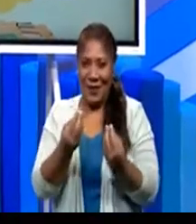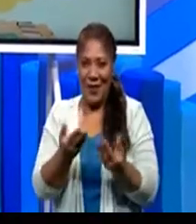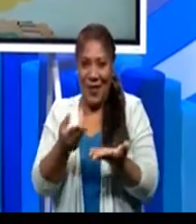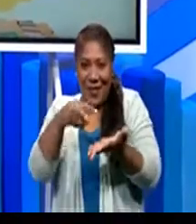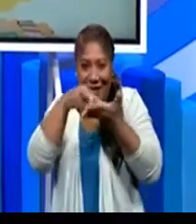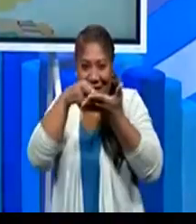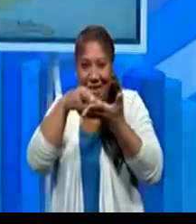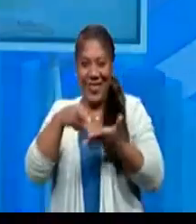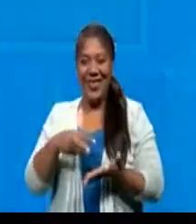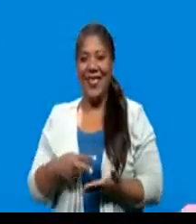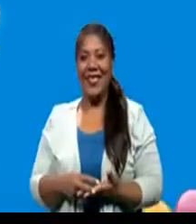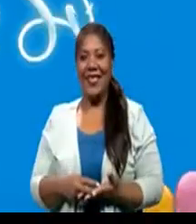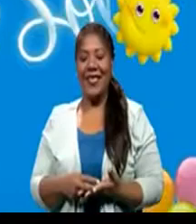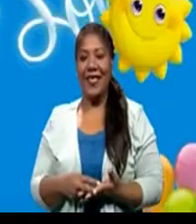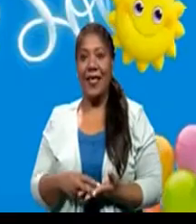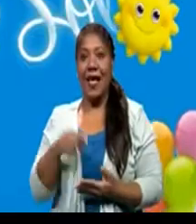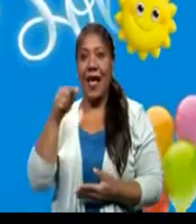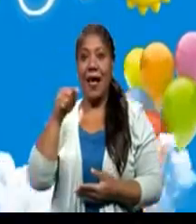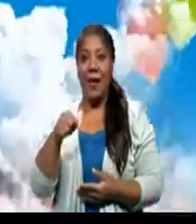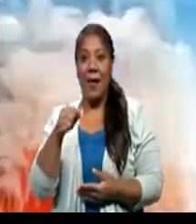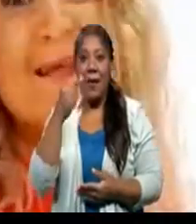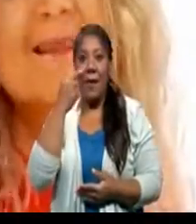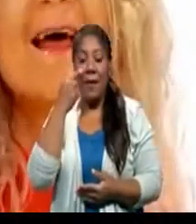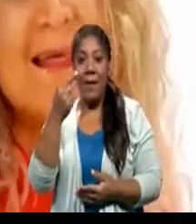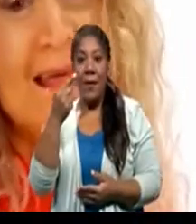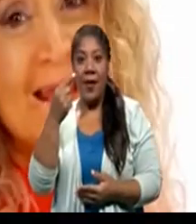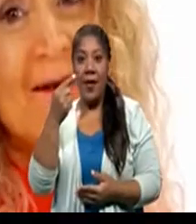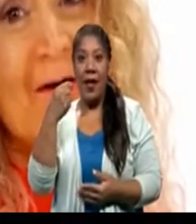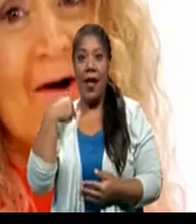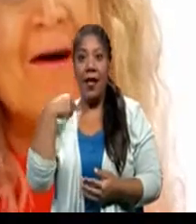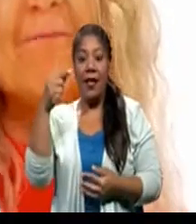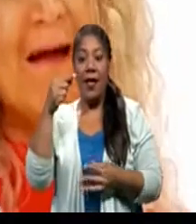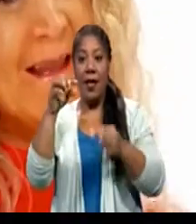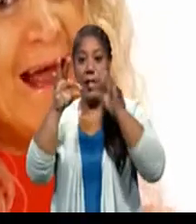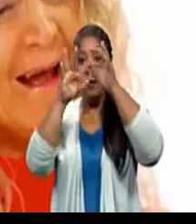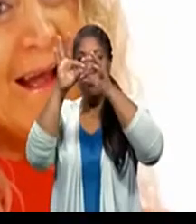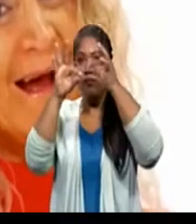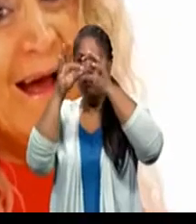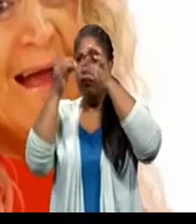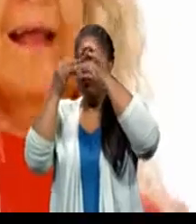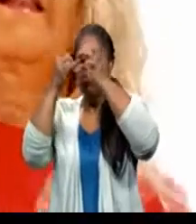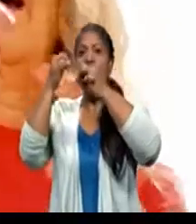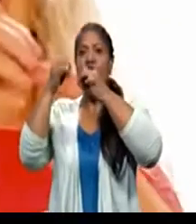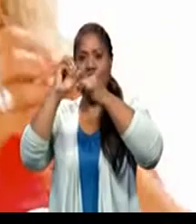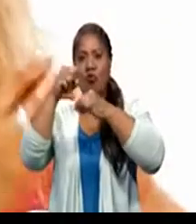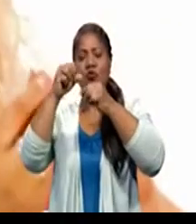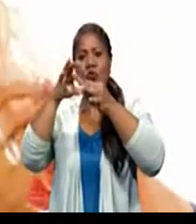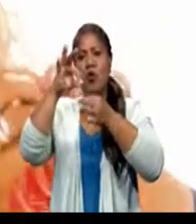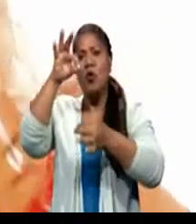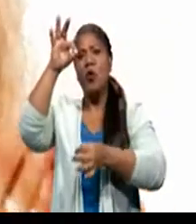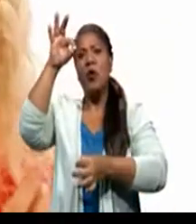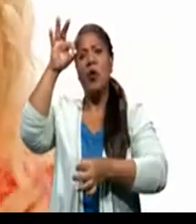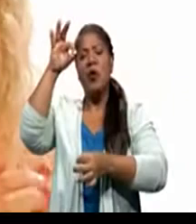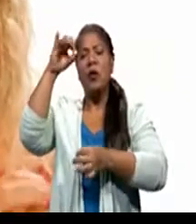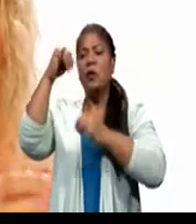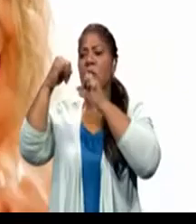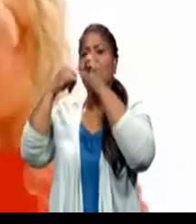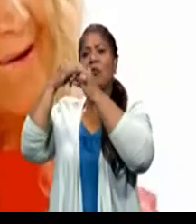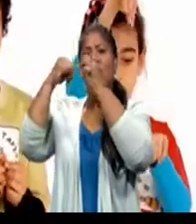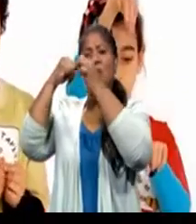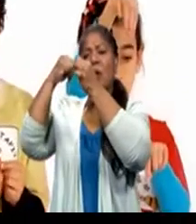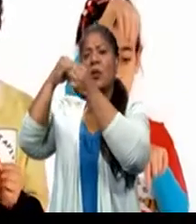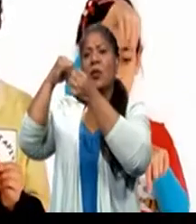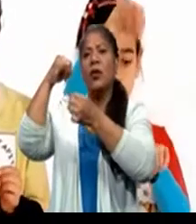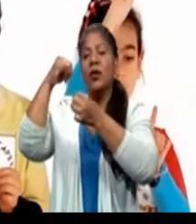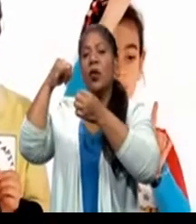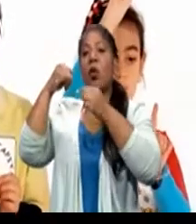poquito. Aquí tengo una tirita de hilo imaginaria. La ato en la puntita del